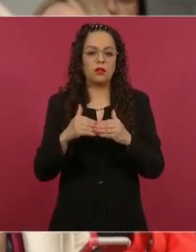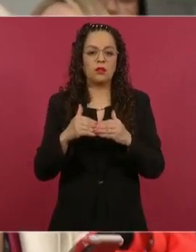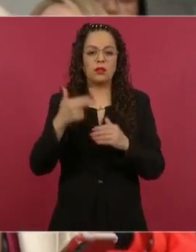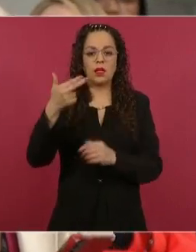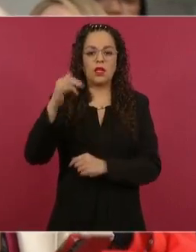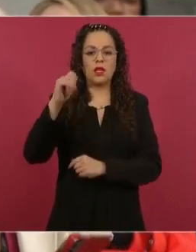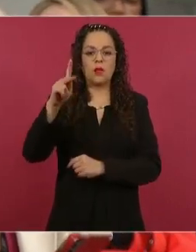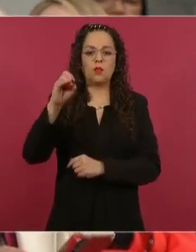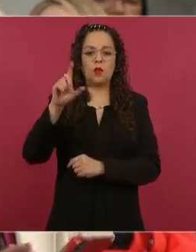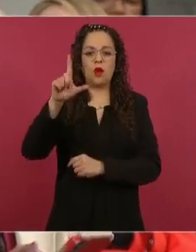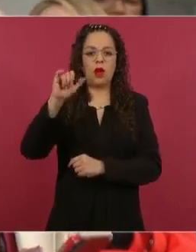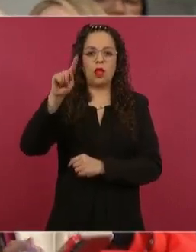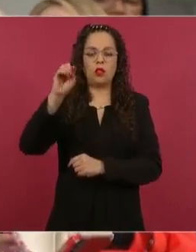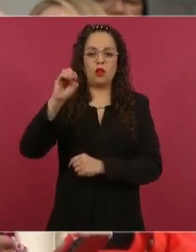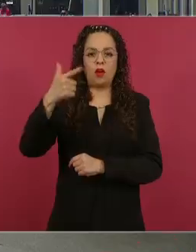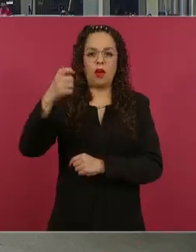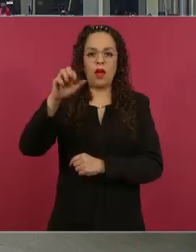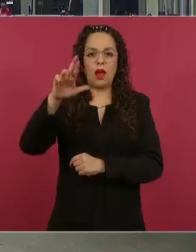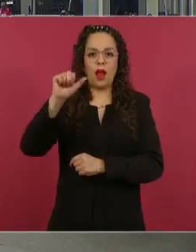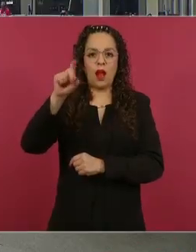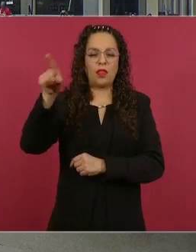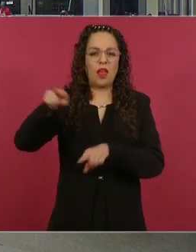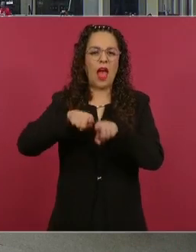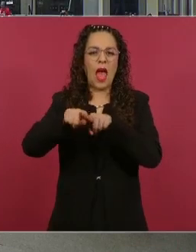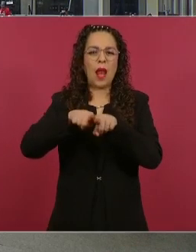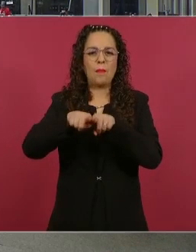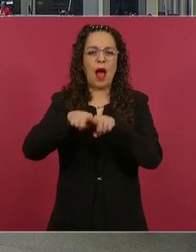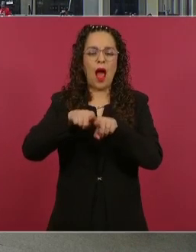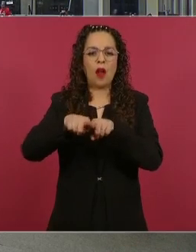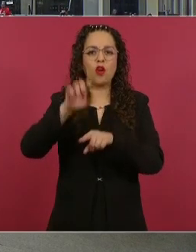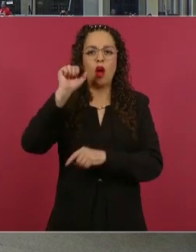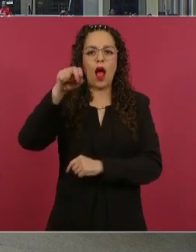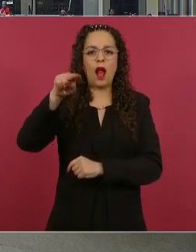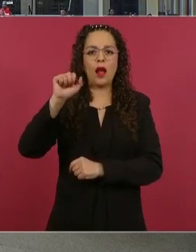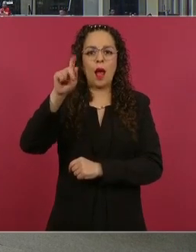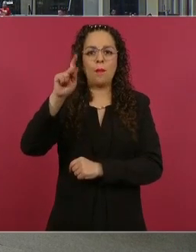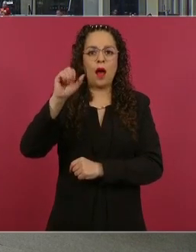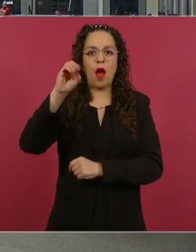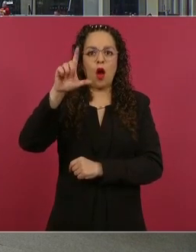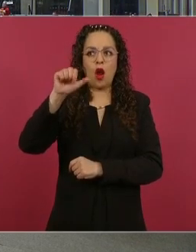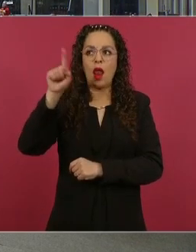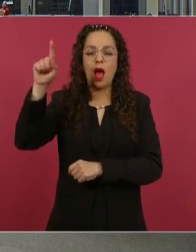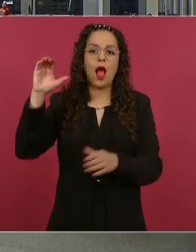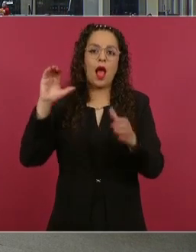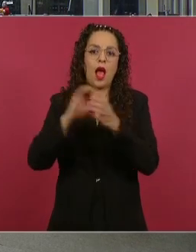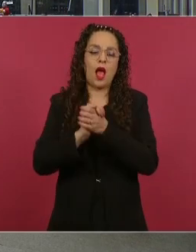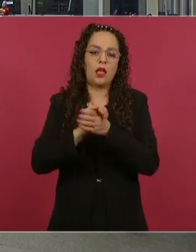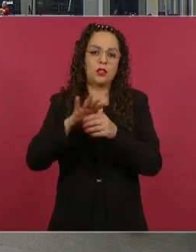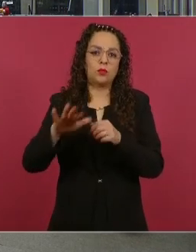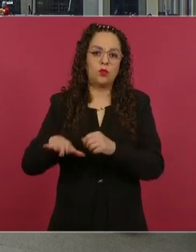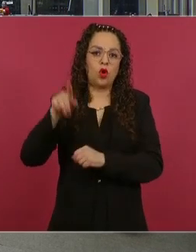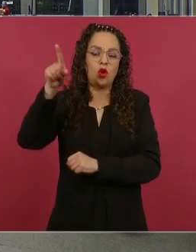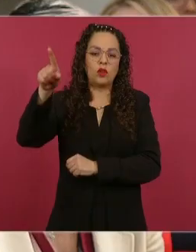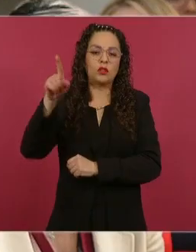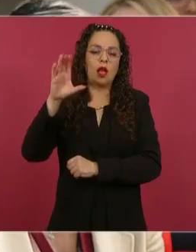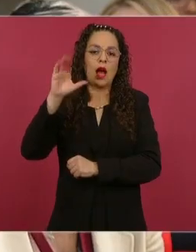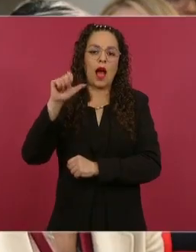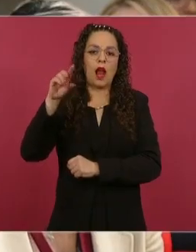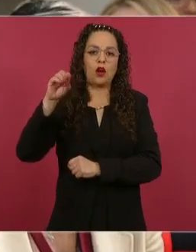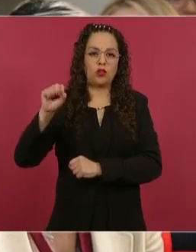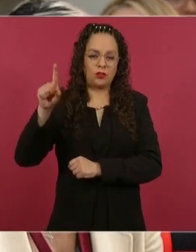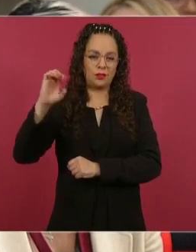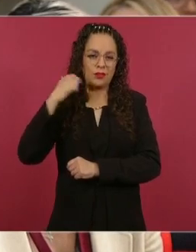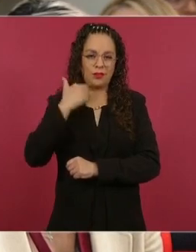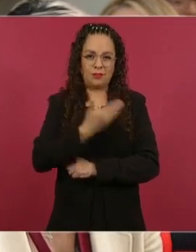Hipólito Gerard, que es el hermano de Ana Paula Gerard, esposa de Carlos Salinas de Gortari. Está la empresa Marnos, propiedad de